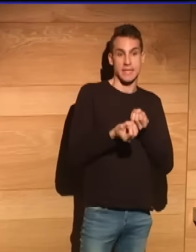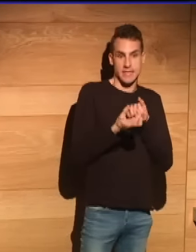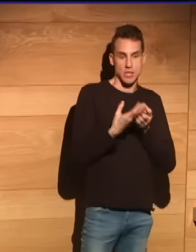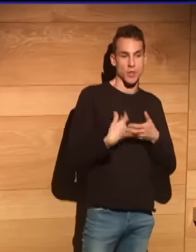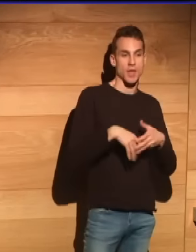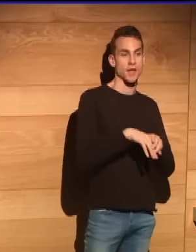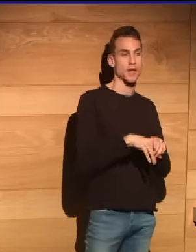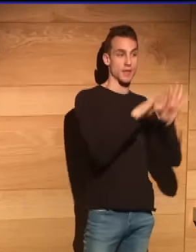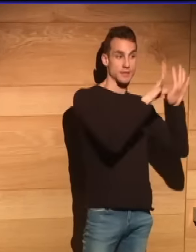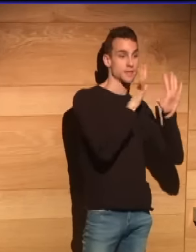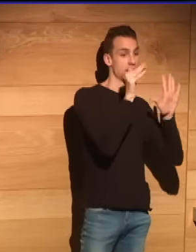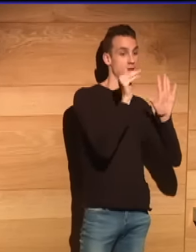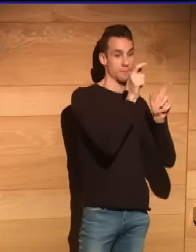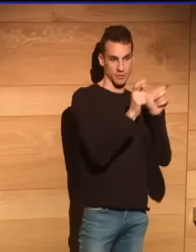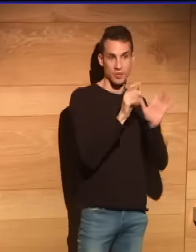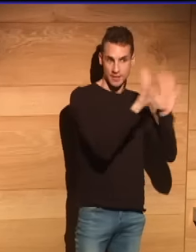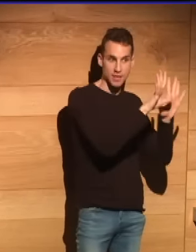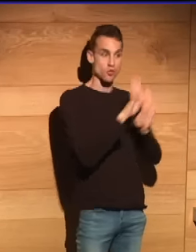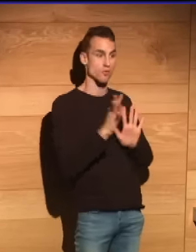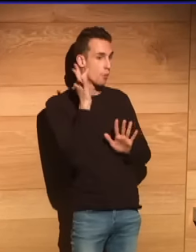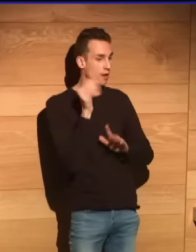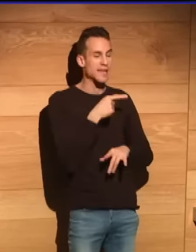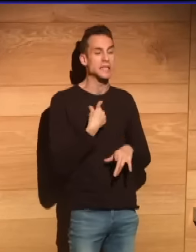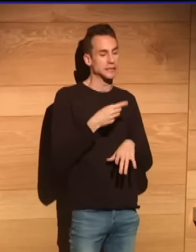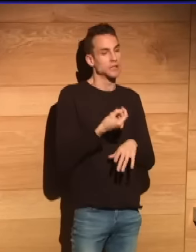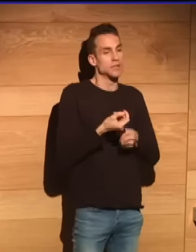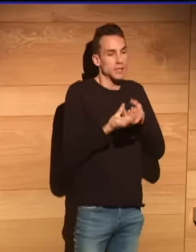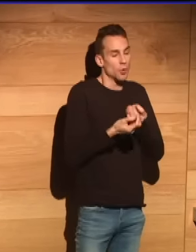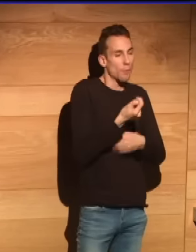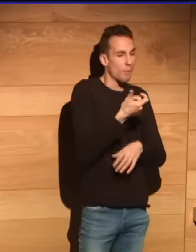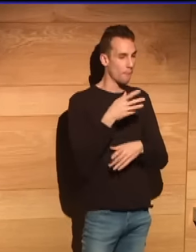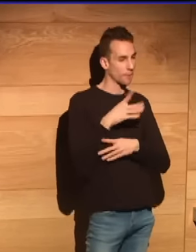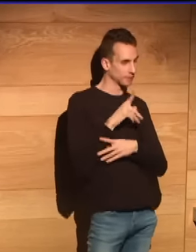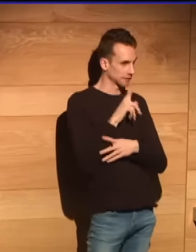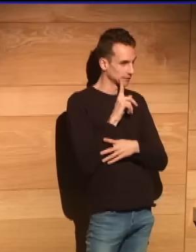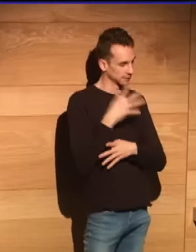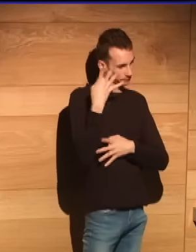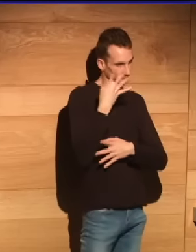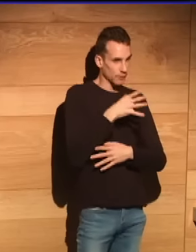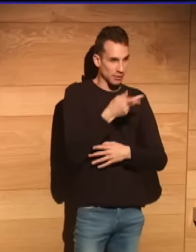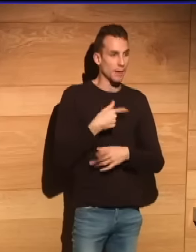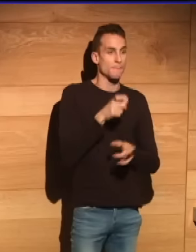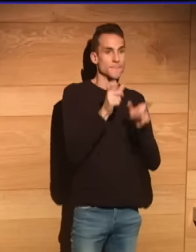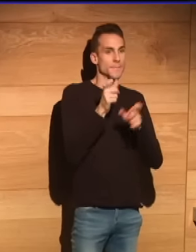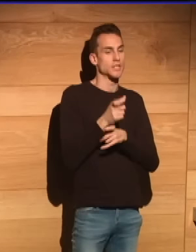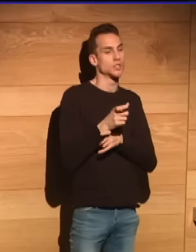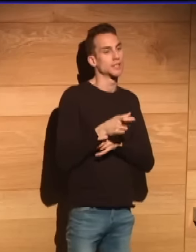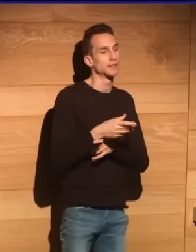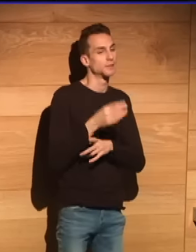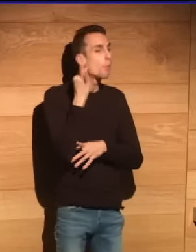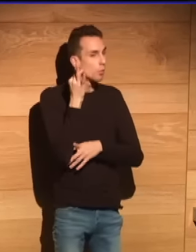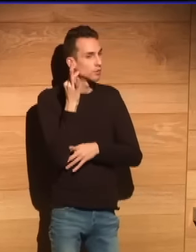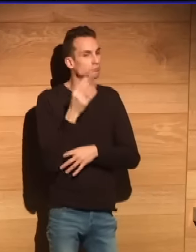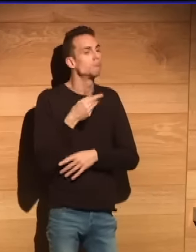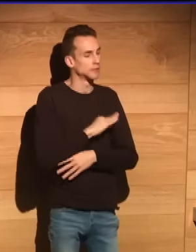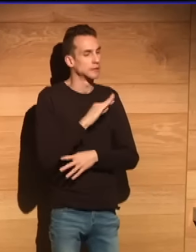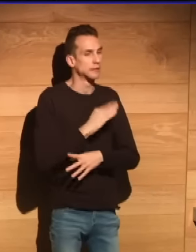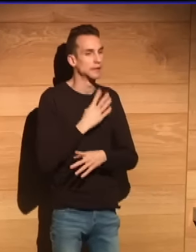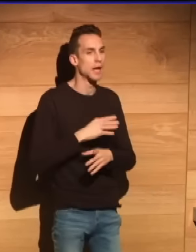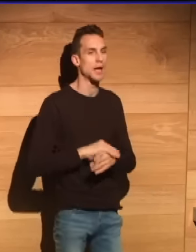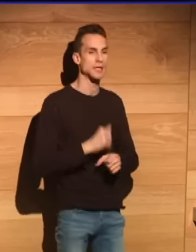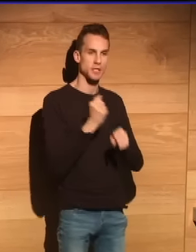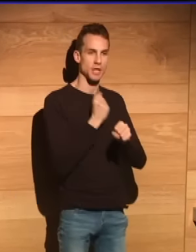10, pero ahí también es un dato un poco engañoso, porque mucha mujer se crea su puesto de trabajo para crearse su propio puesto, o sea, para autoempleo.